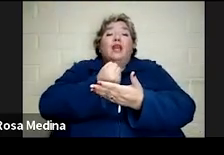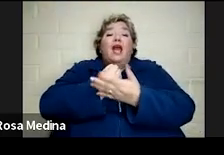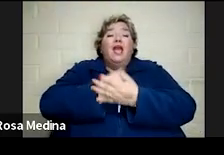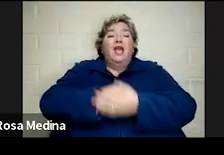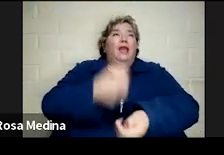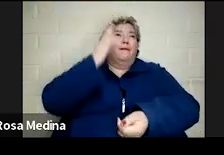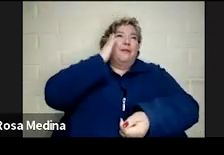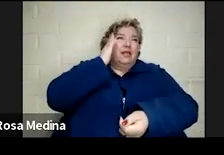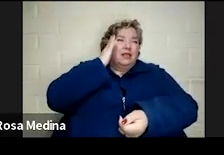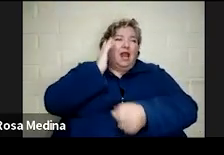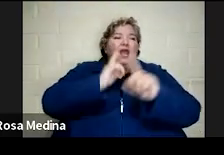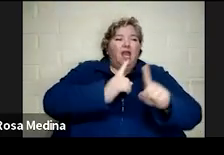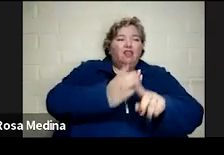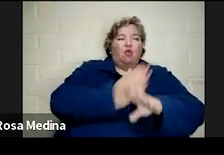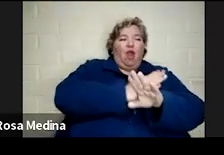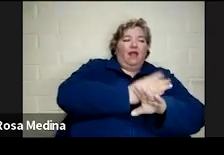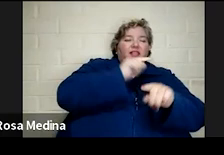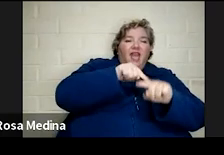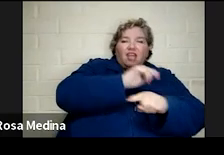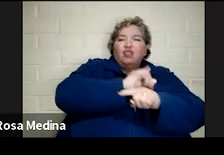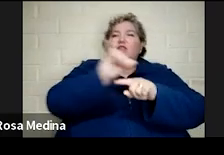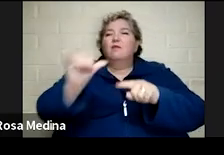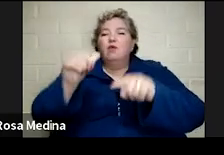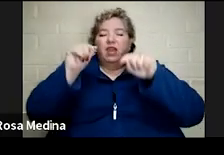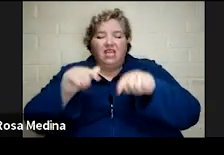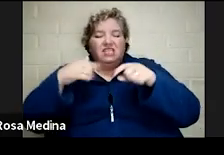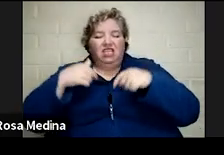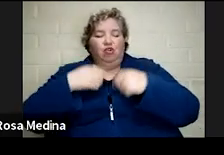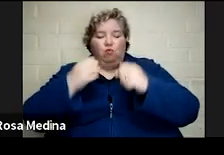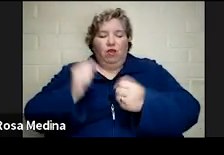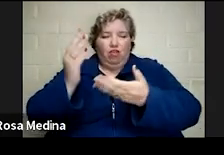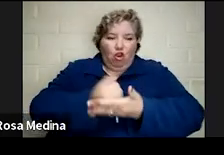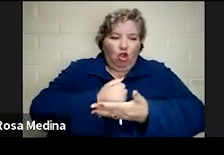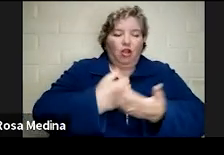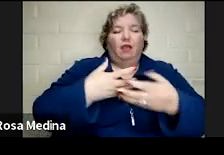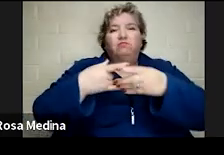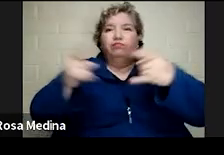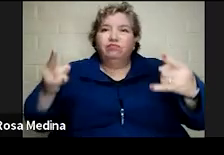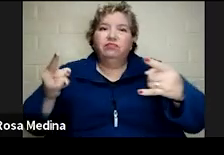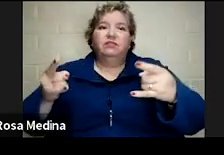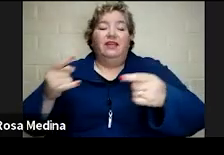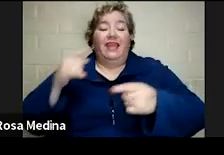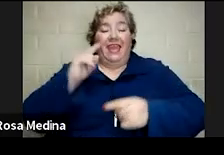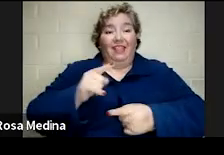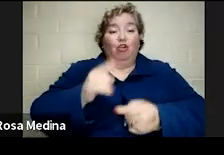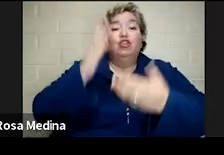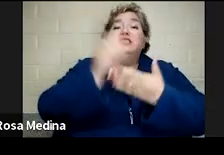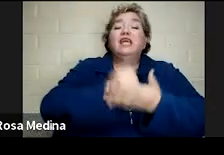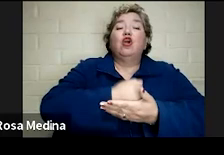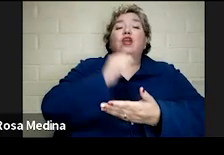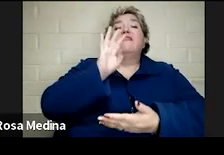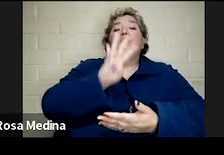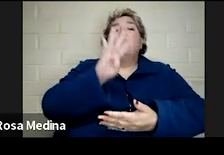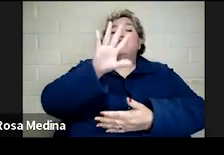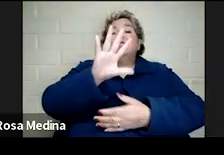primero, esto va después, y así puedo lograr lo que se me está pidiendo, esta meta, esta tarea, esta actividad. Recién se empieza a lograr a los 4 o 5 años, entonces uno no